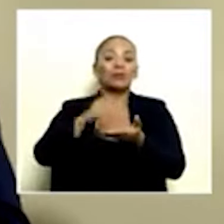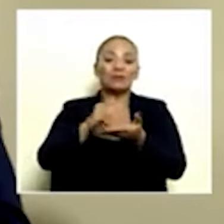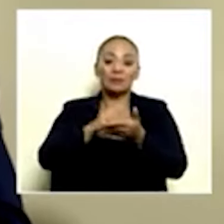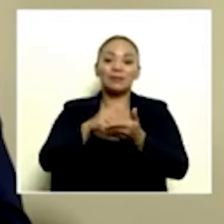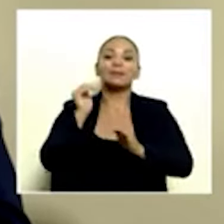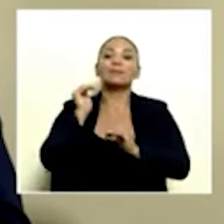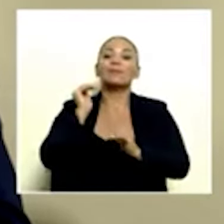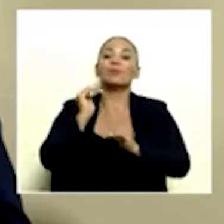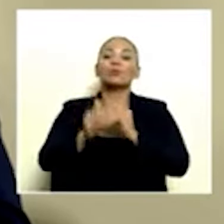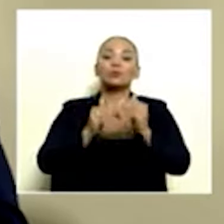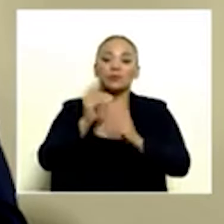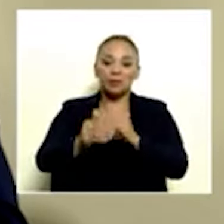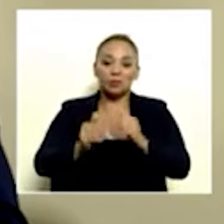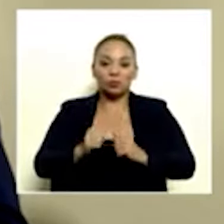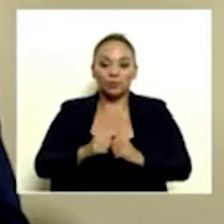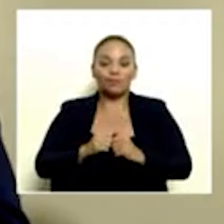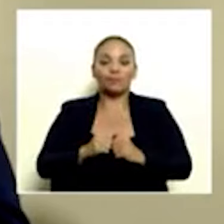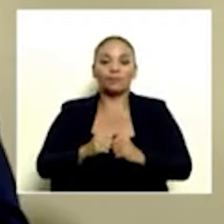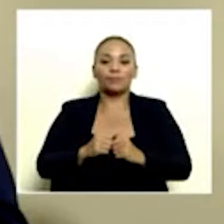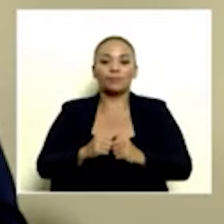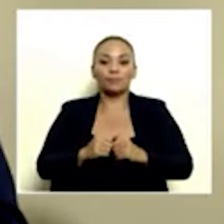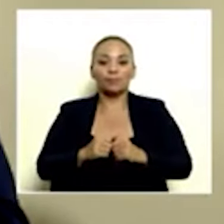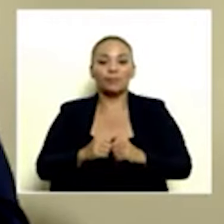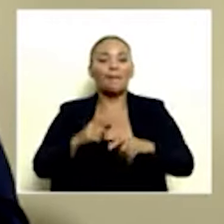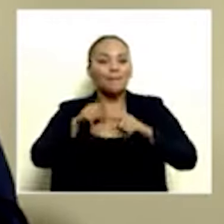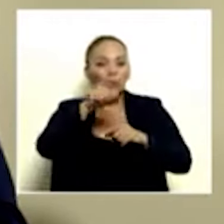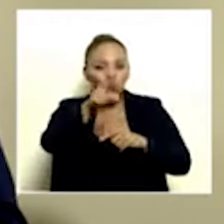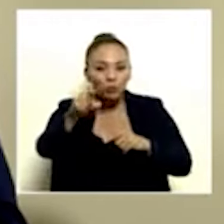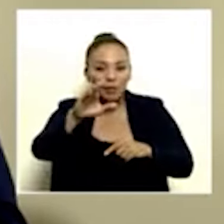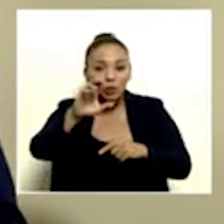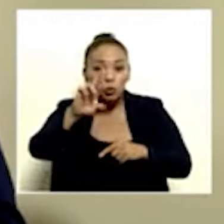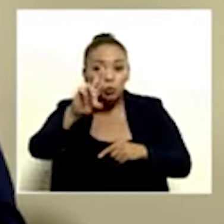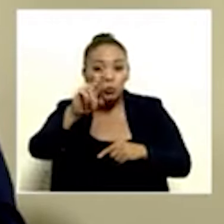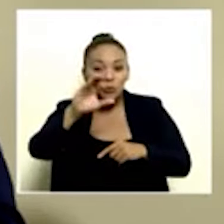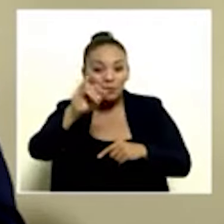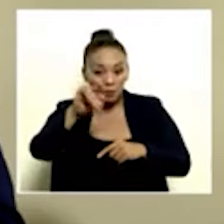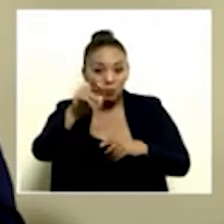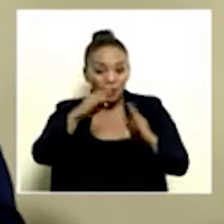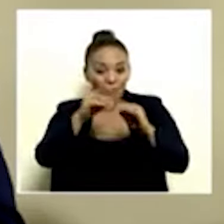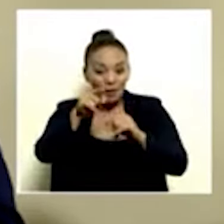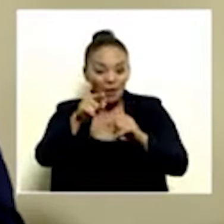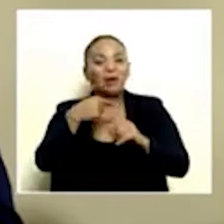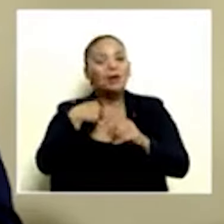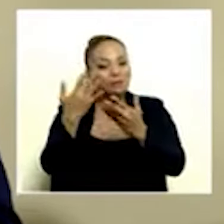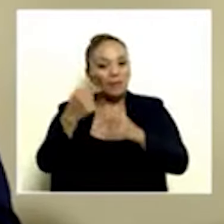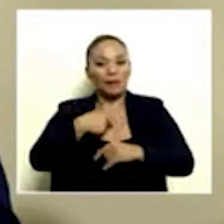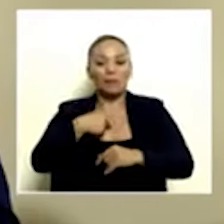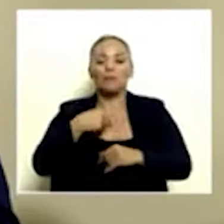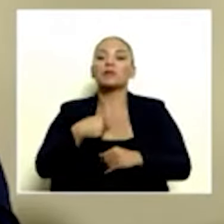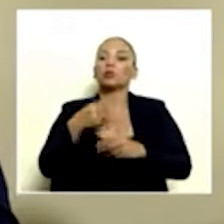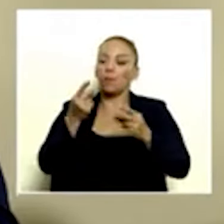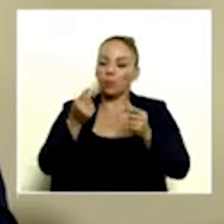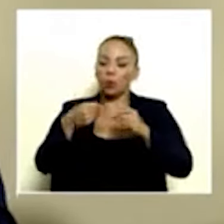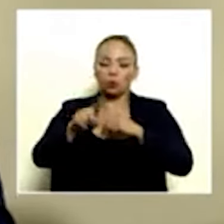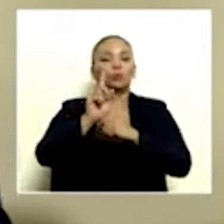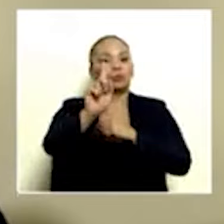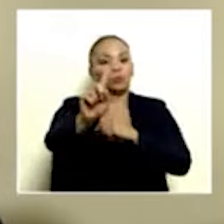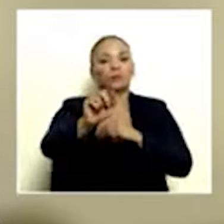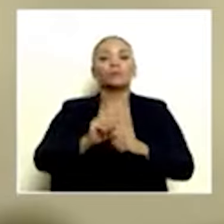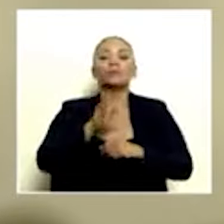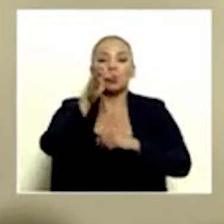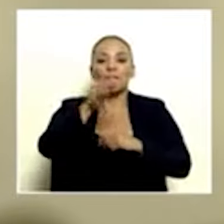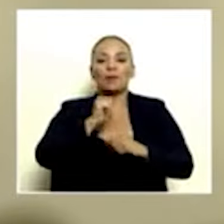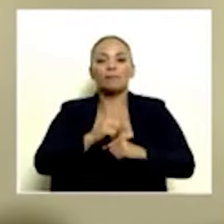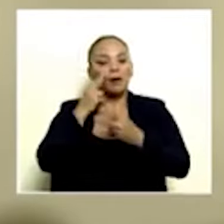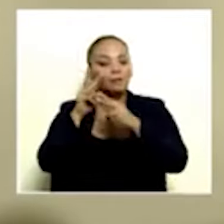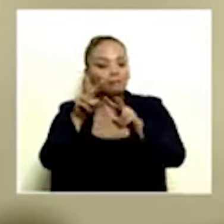proceso. Y Cruzitas, espérenme, confíen, voy para allá pronto a supervisar que las